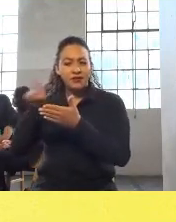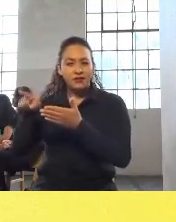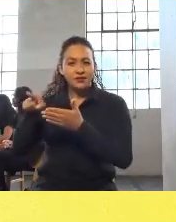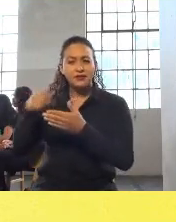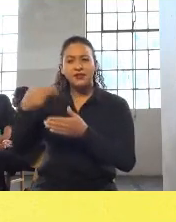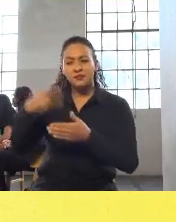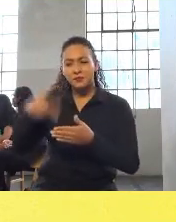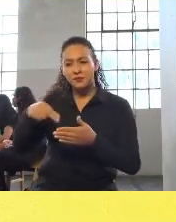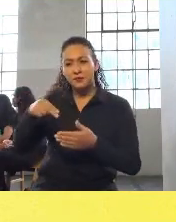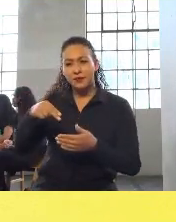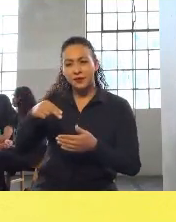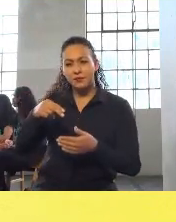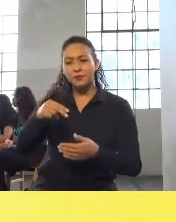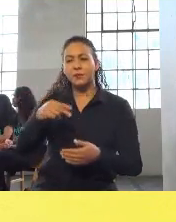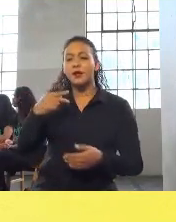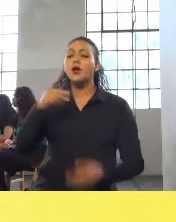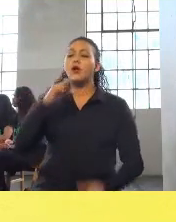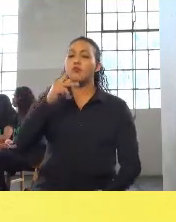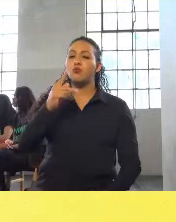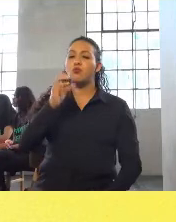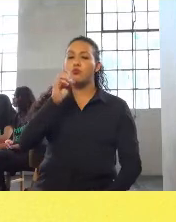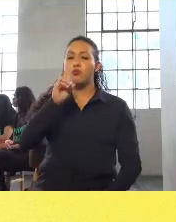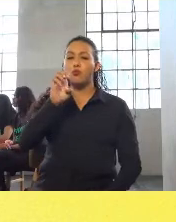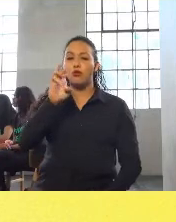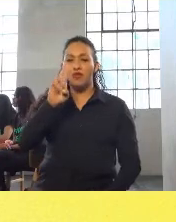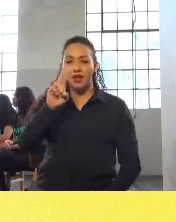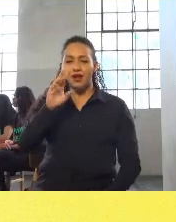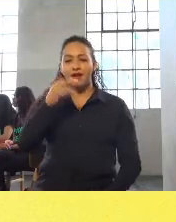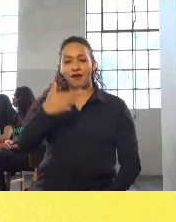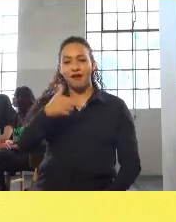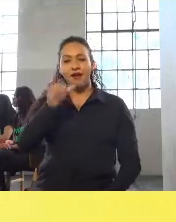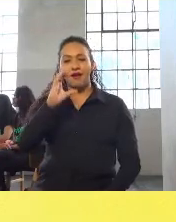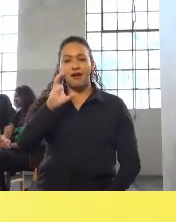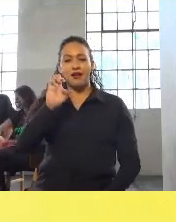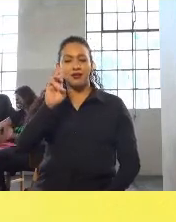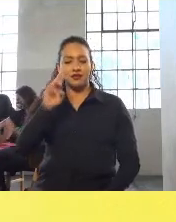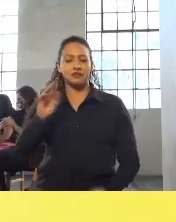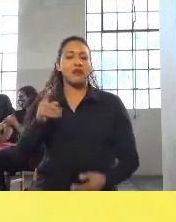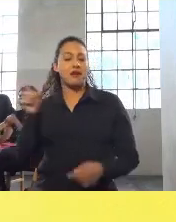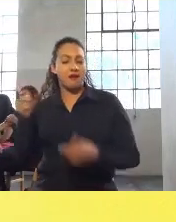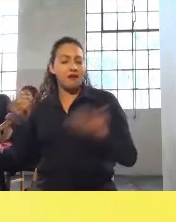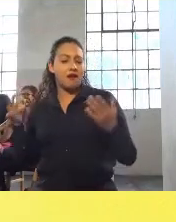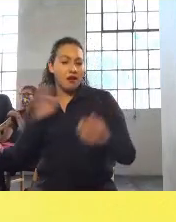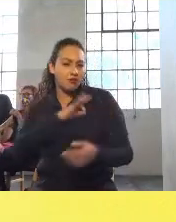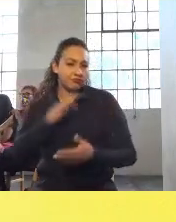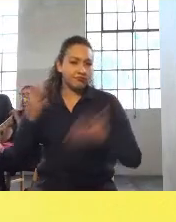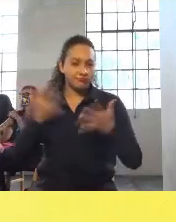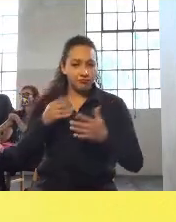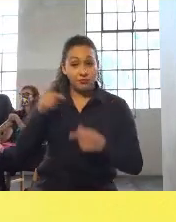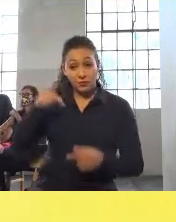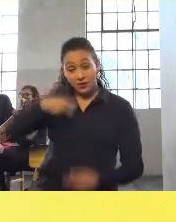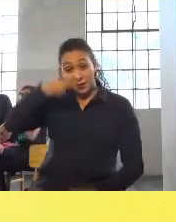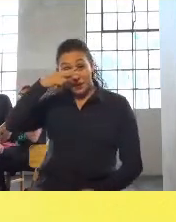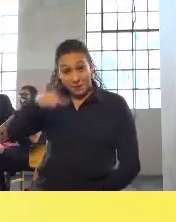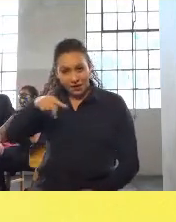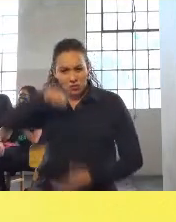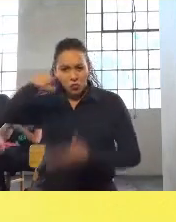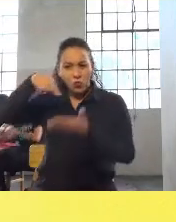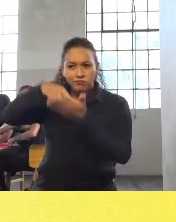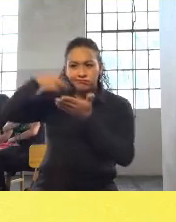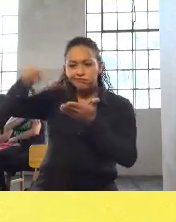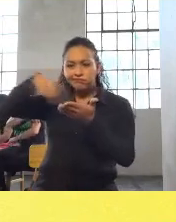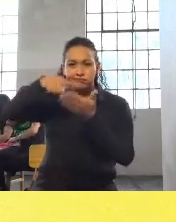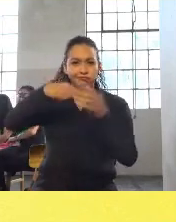se llamaba creo que Poder Hacer, reunieron a varios diseñadores como de México, en donde